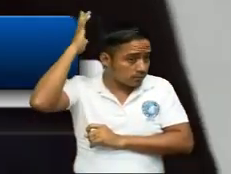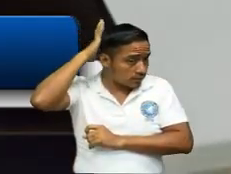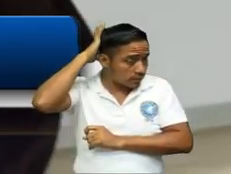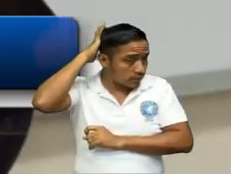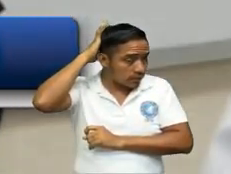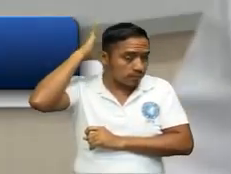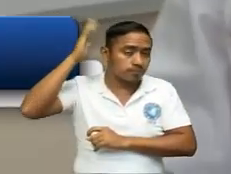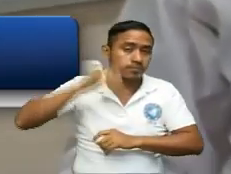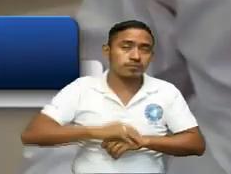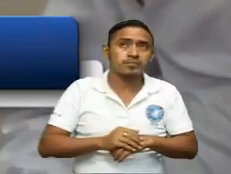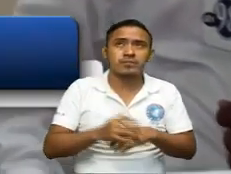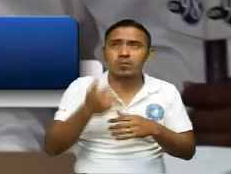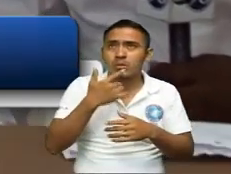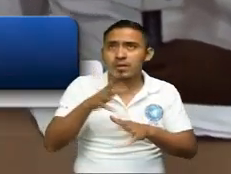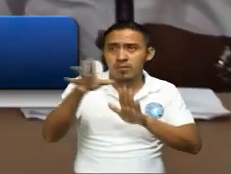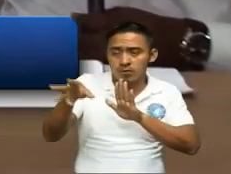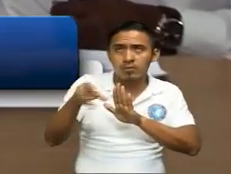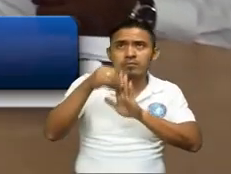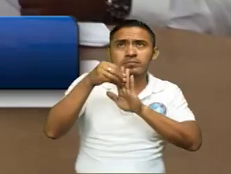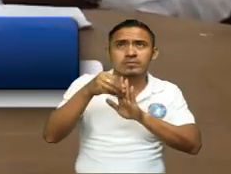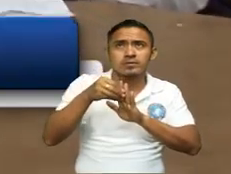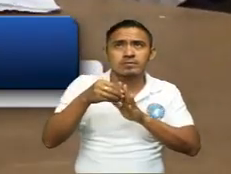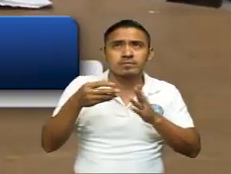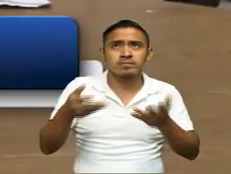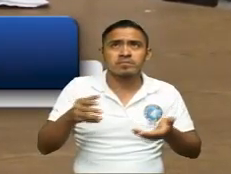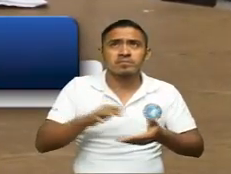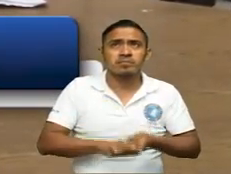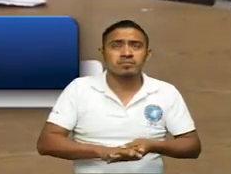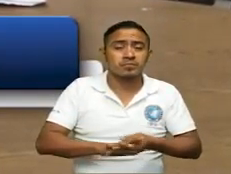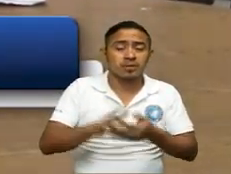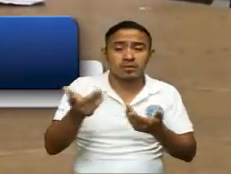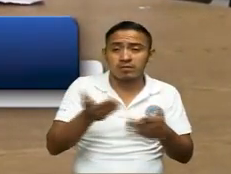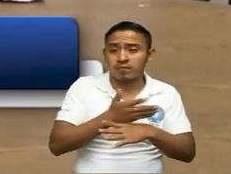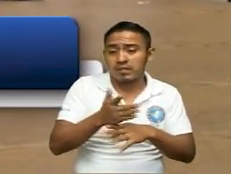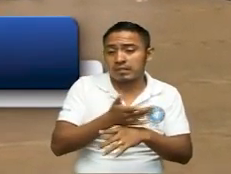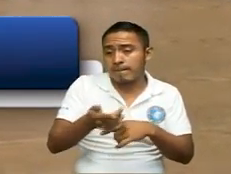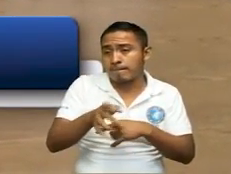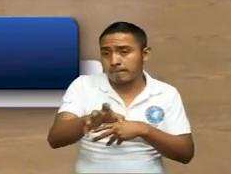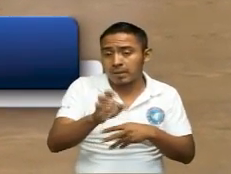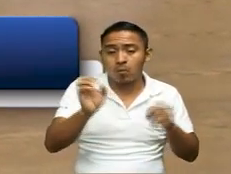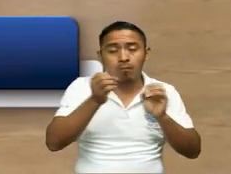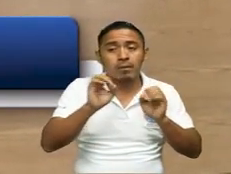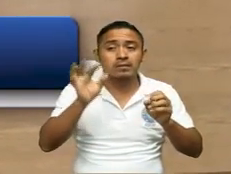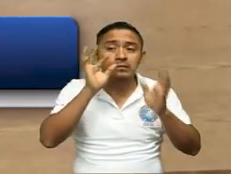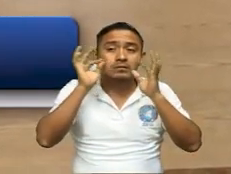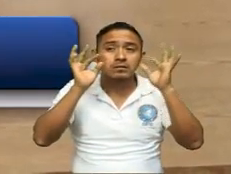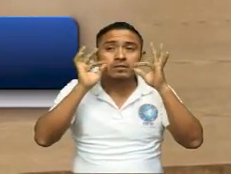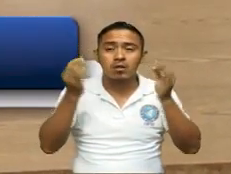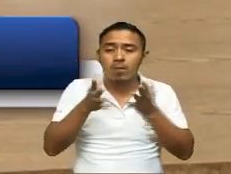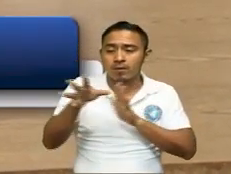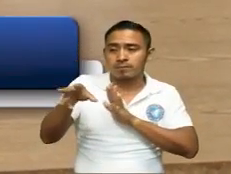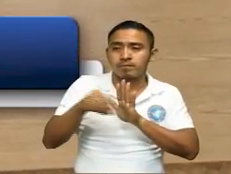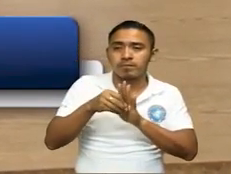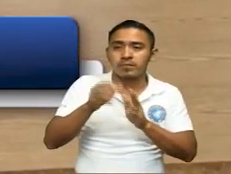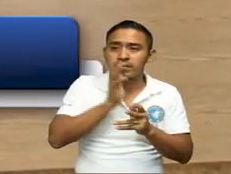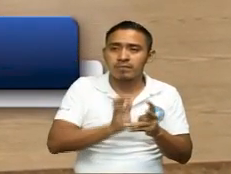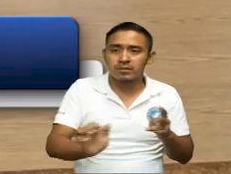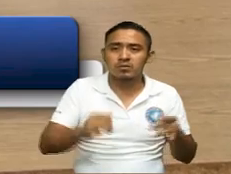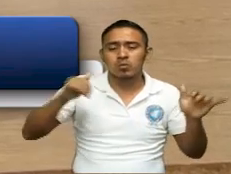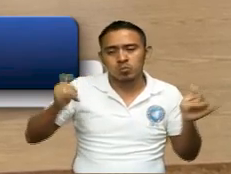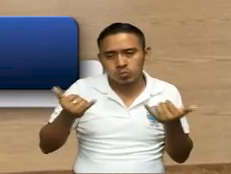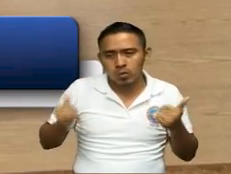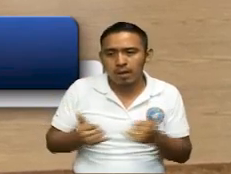cabeza causada por infecciones que se encuentran en los hongos, en los perros, en los gatos, ¿ya? ¿Cómo se adquiere esto? Bueno, cuando el niño anda jugando con